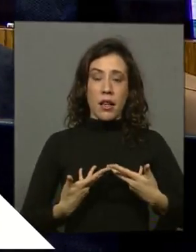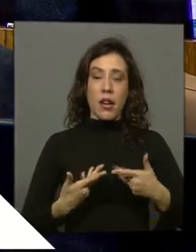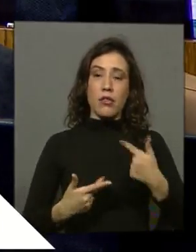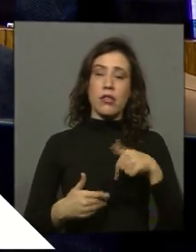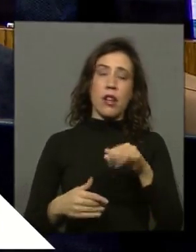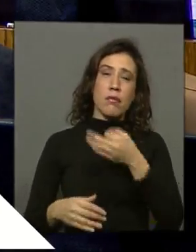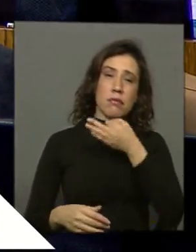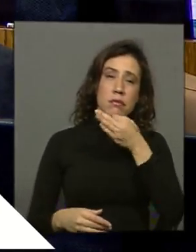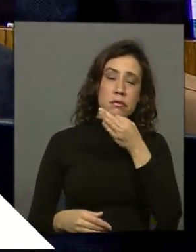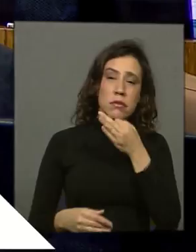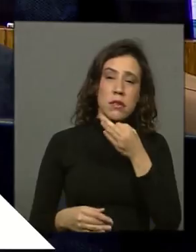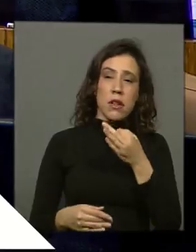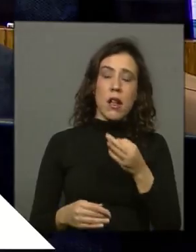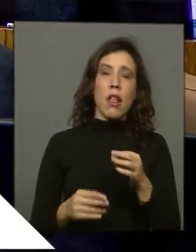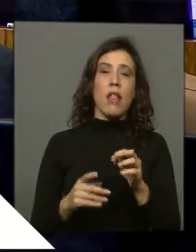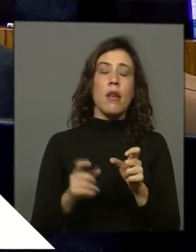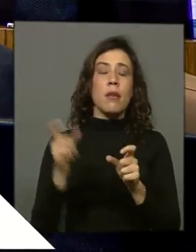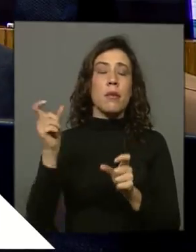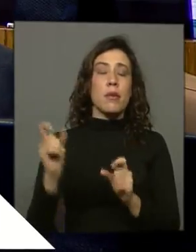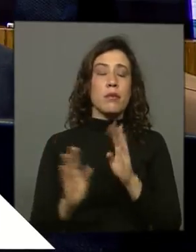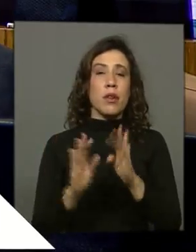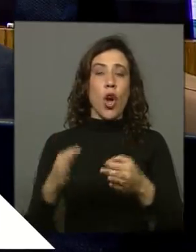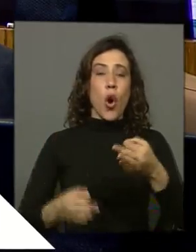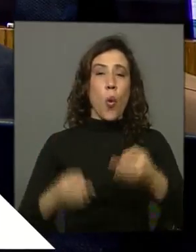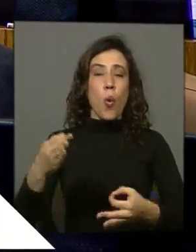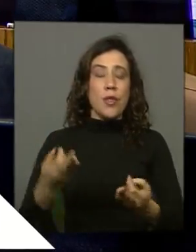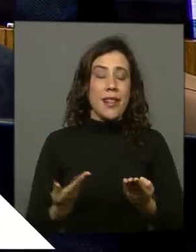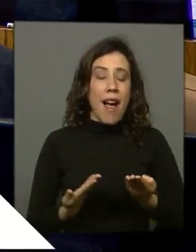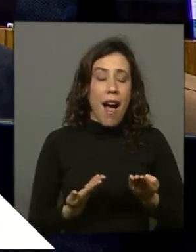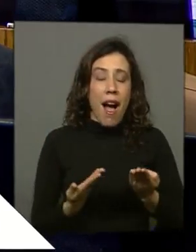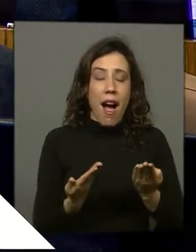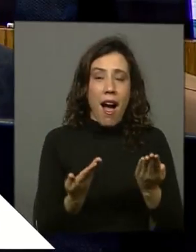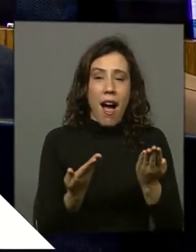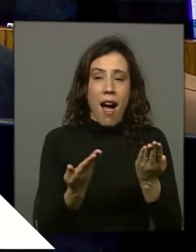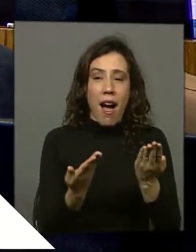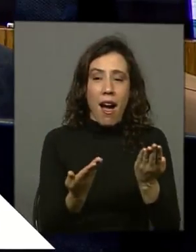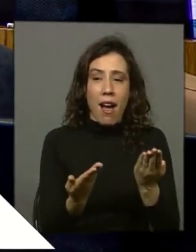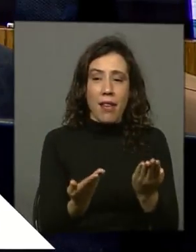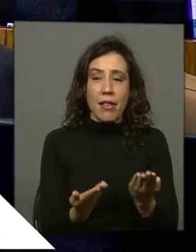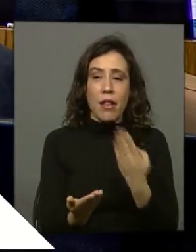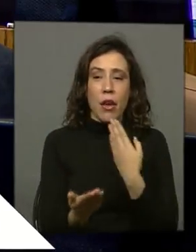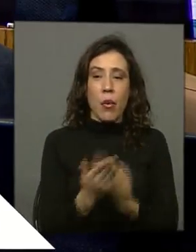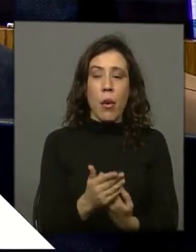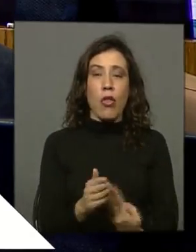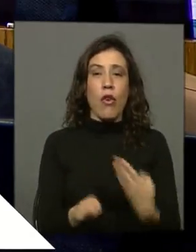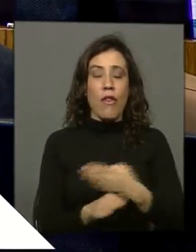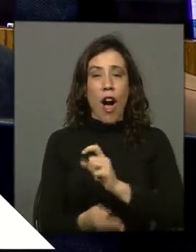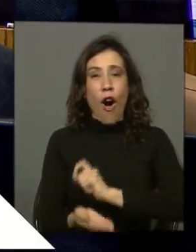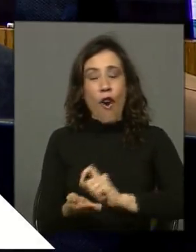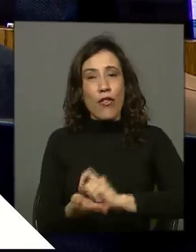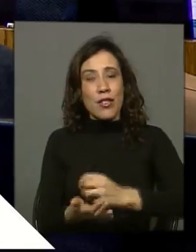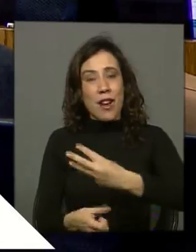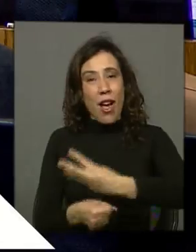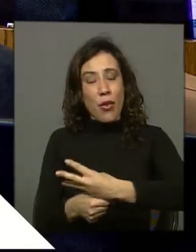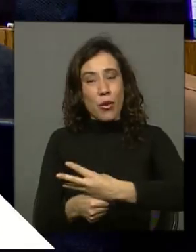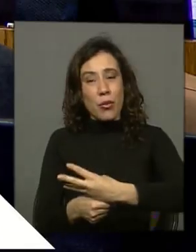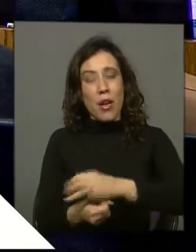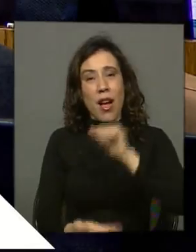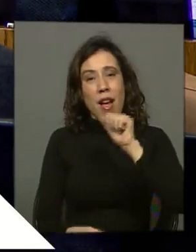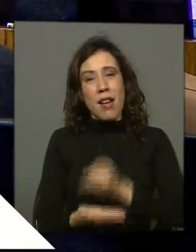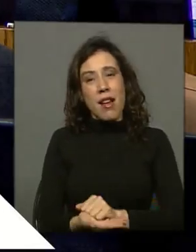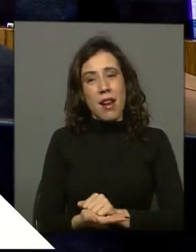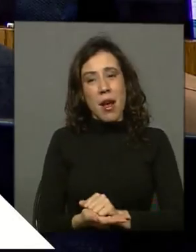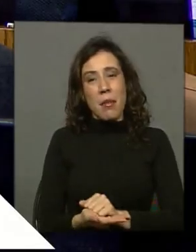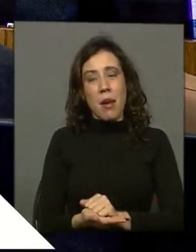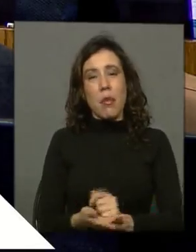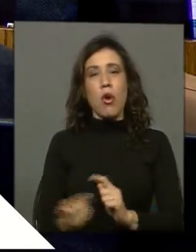hablado de un procurador judicial señor presidente que los atienda cuando llegan a la oficina los adultos mayores a reclamarnos